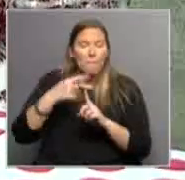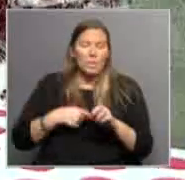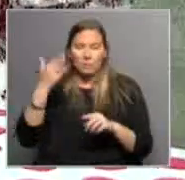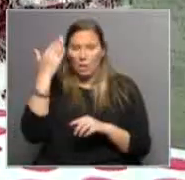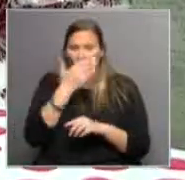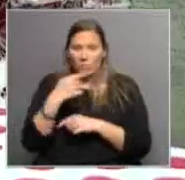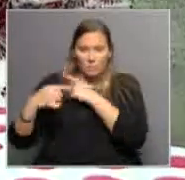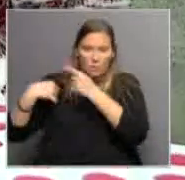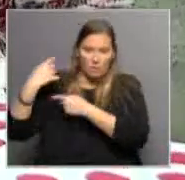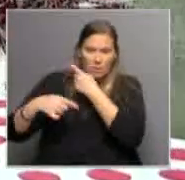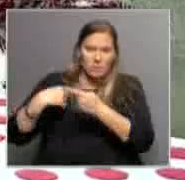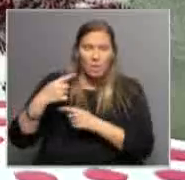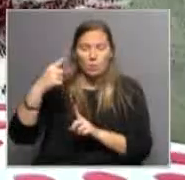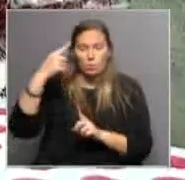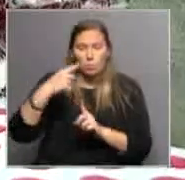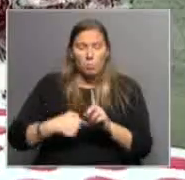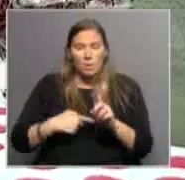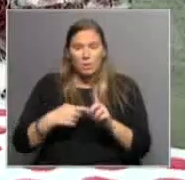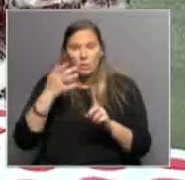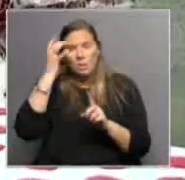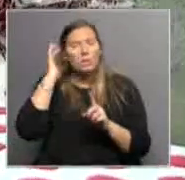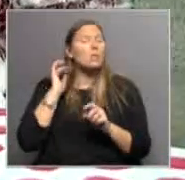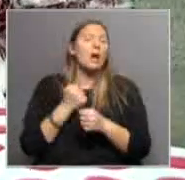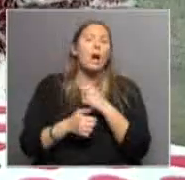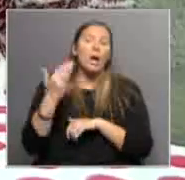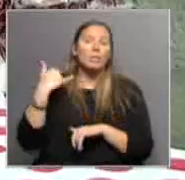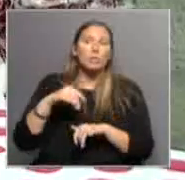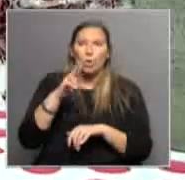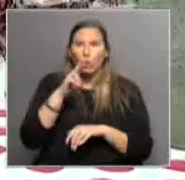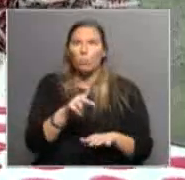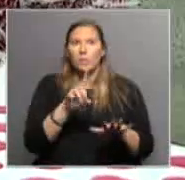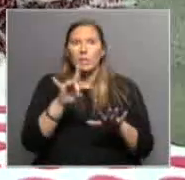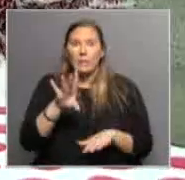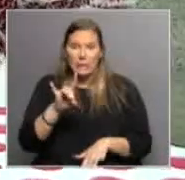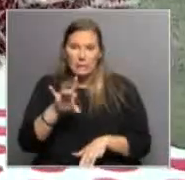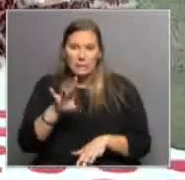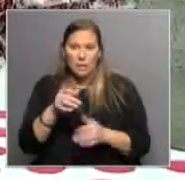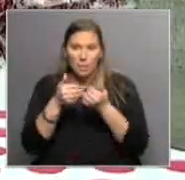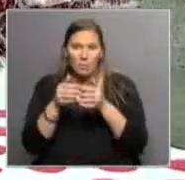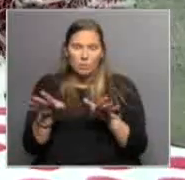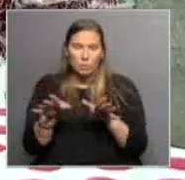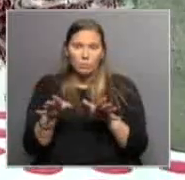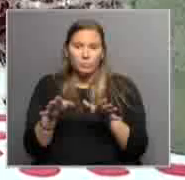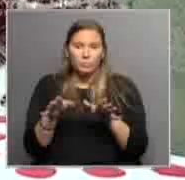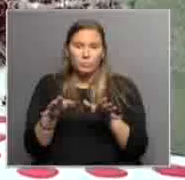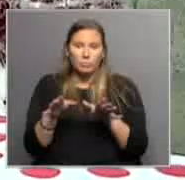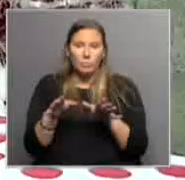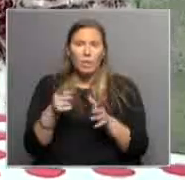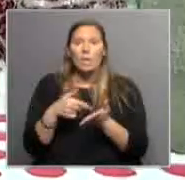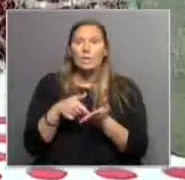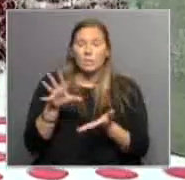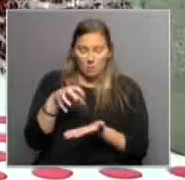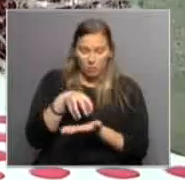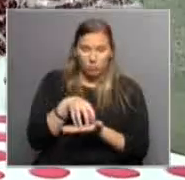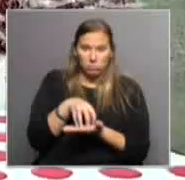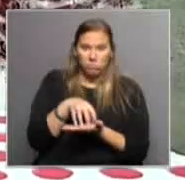afrodescendencia, que es un mes temático que se asumió hace unos cuantos años, desde el 2015, desde otro organismo a nivel central,